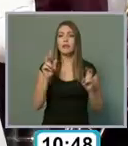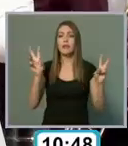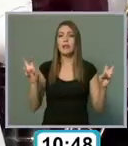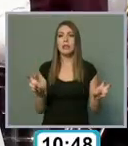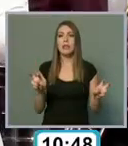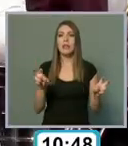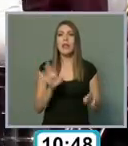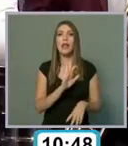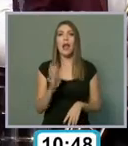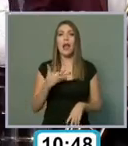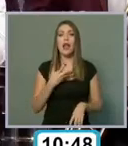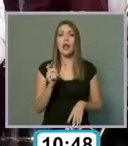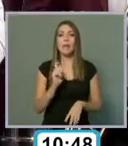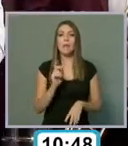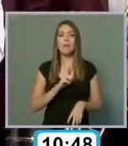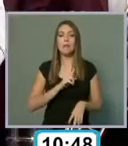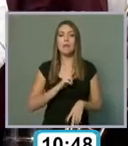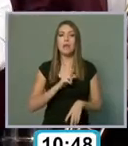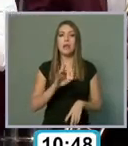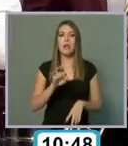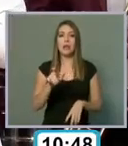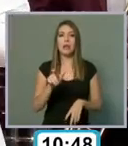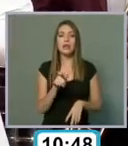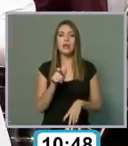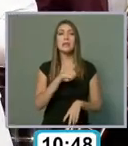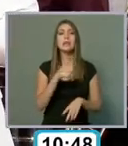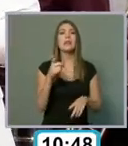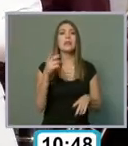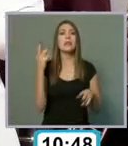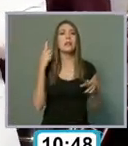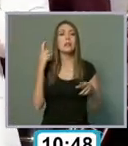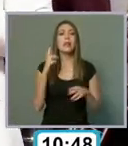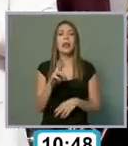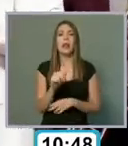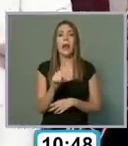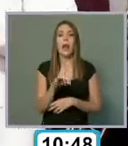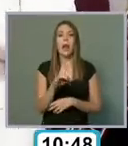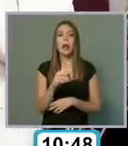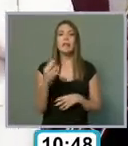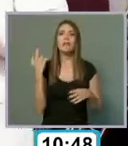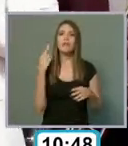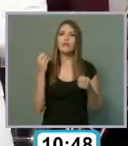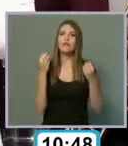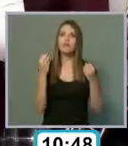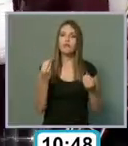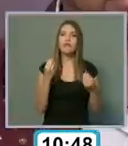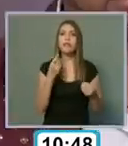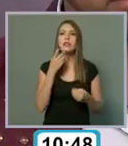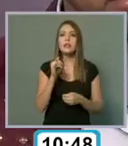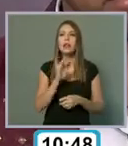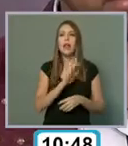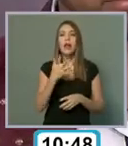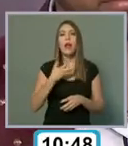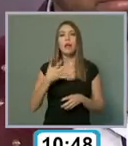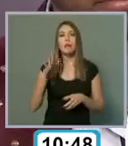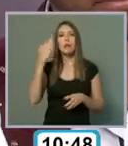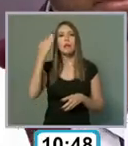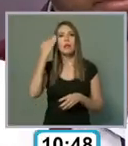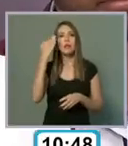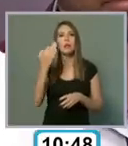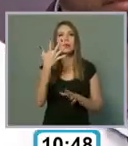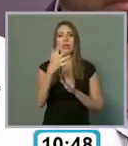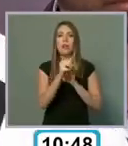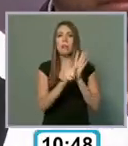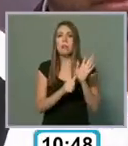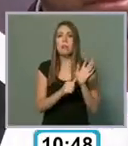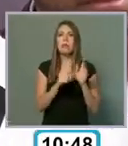tiene novio mi ex. Así es. Que en la radio, bueno, lo solicitan mucho y sigue dando. O sea, ¿de Gracias a Dios. ¿Cuánto tiempo tiene ya? Ya tiene casi 5 meses el tema en radio, no